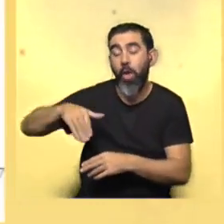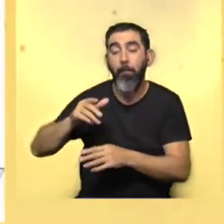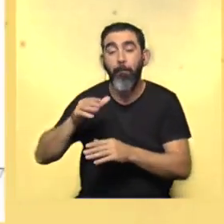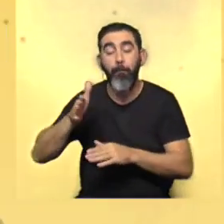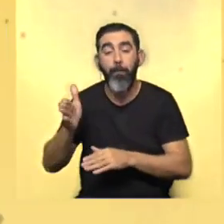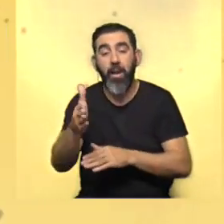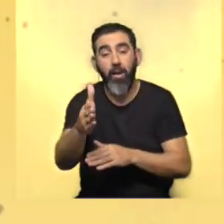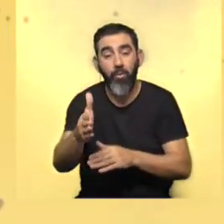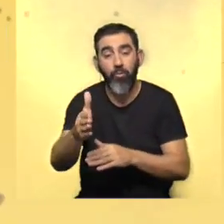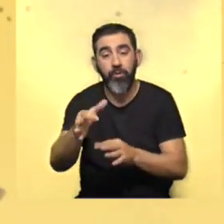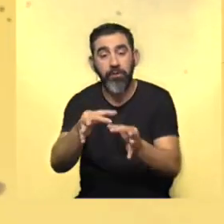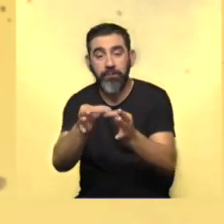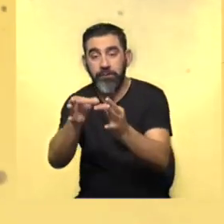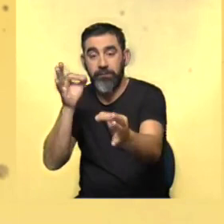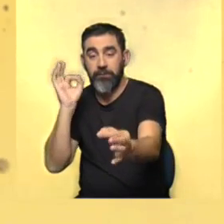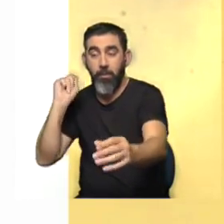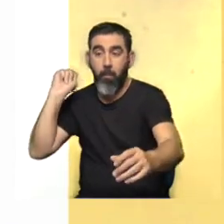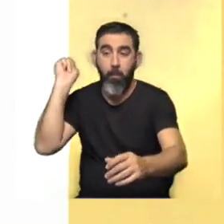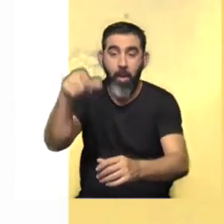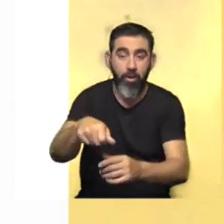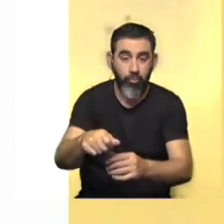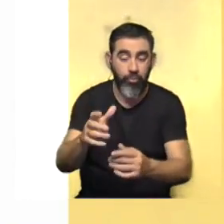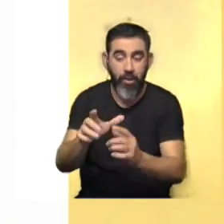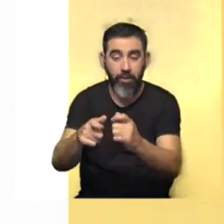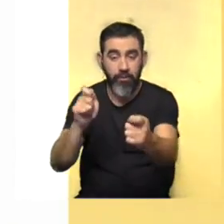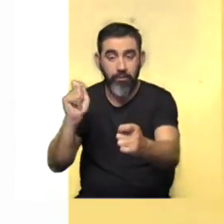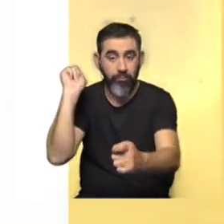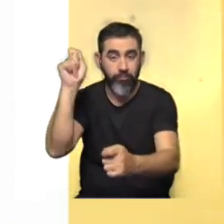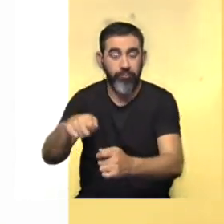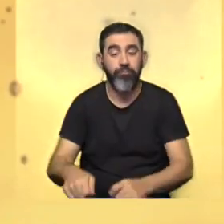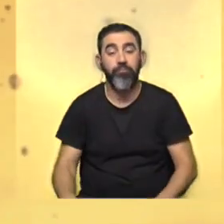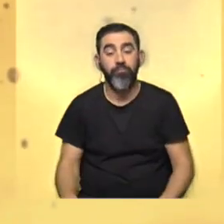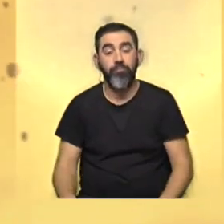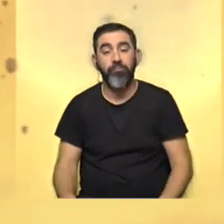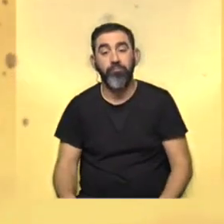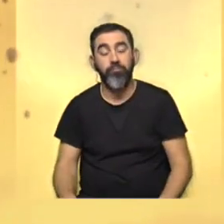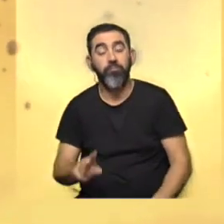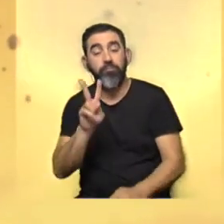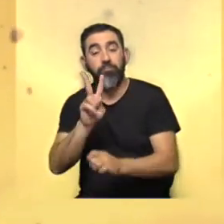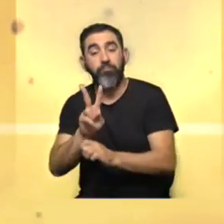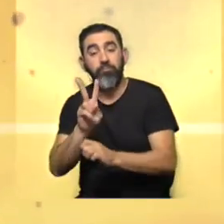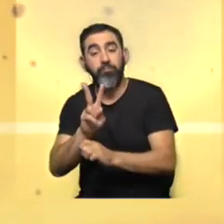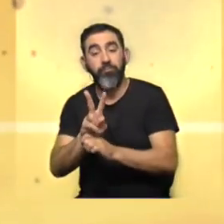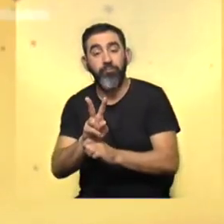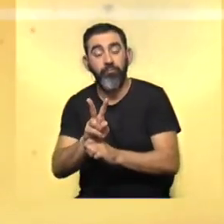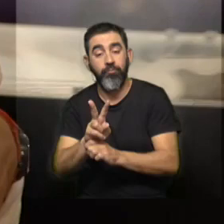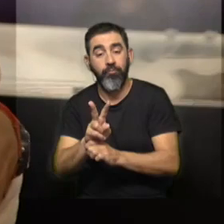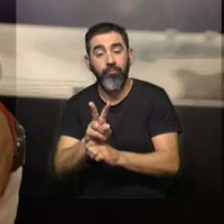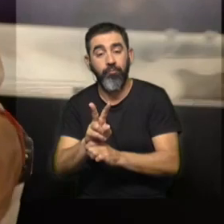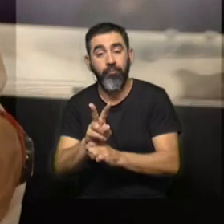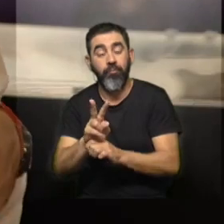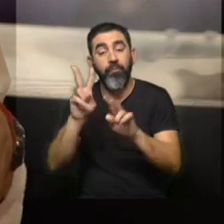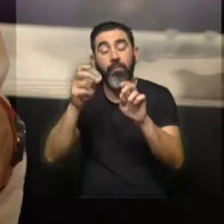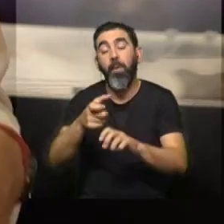un astil, porque se lanzaba con el brazo o con un propulsor. Lo que se conservó es la